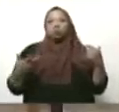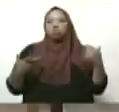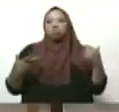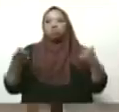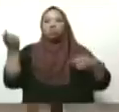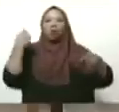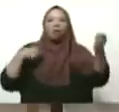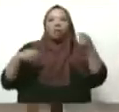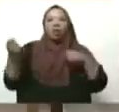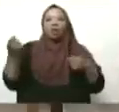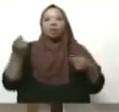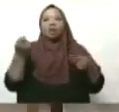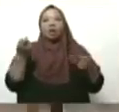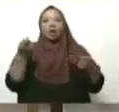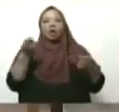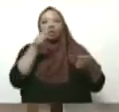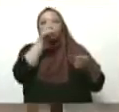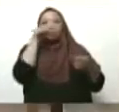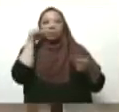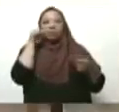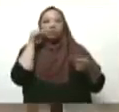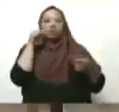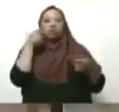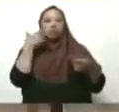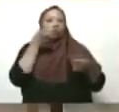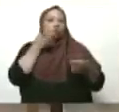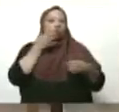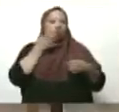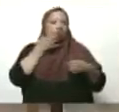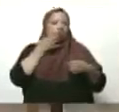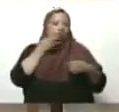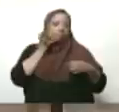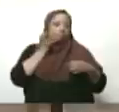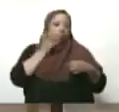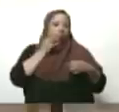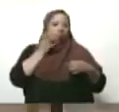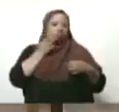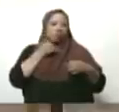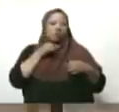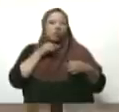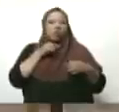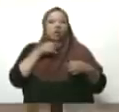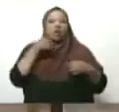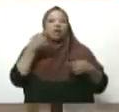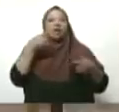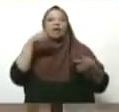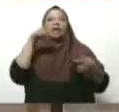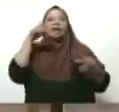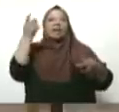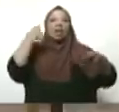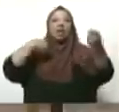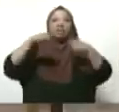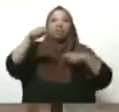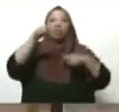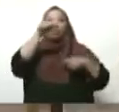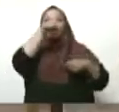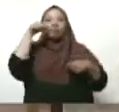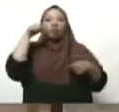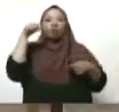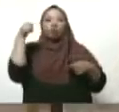pudiera citar algunas por ejemplo el chapo el patrón del